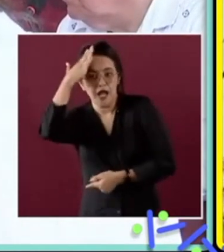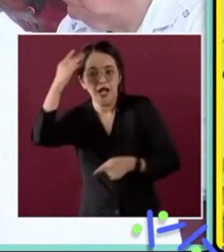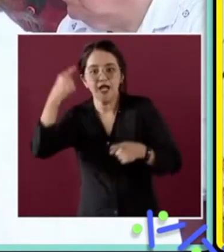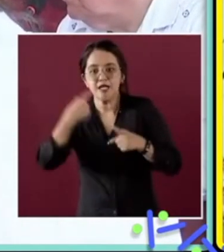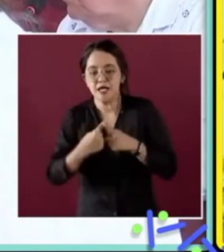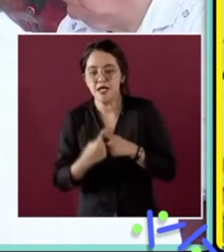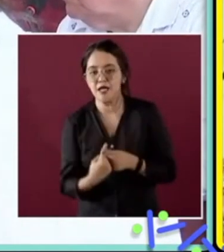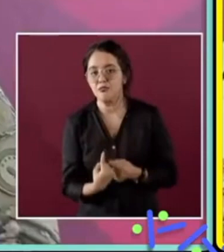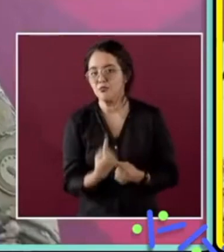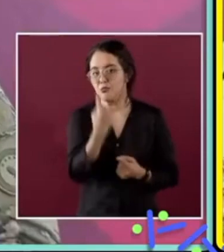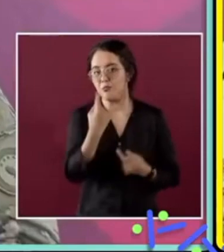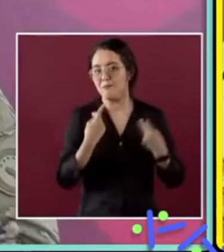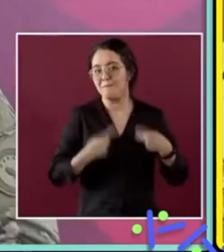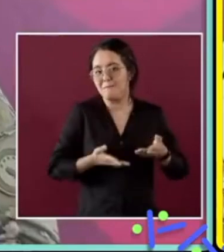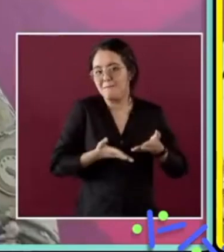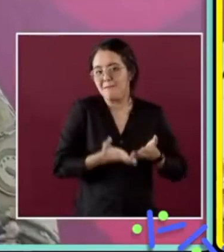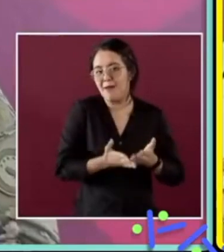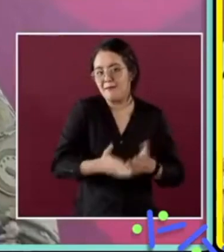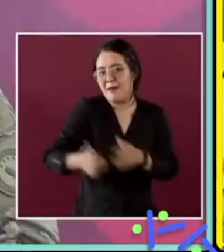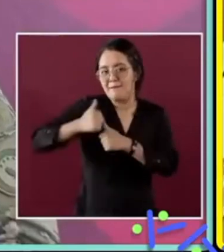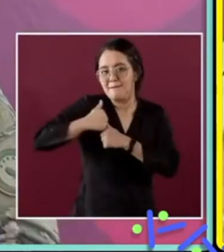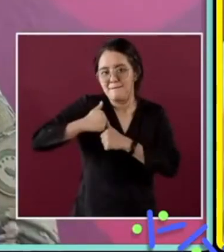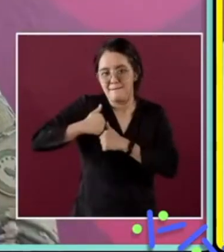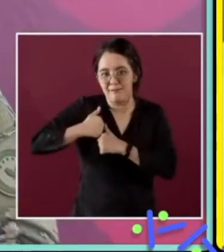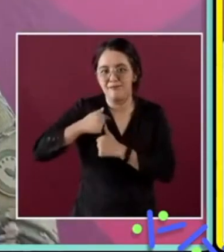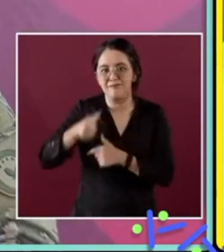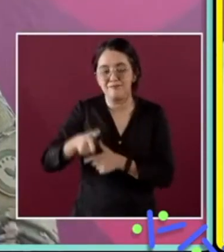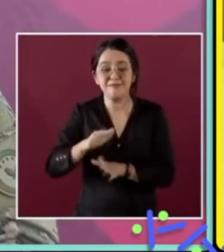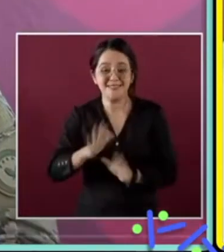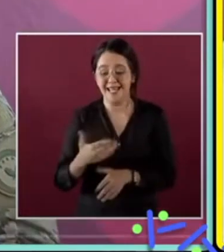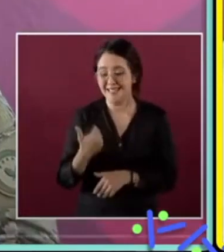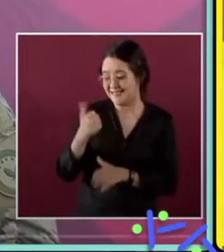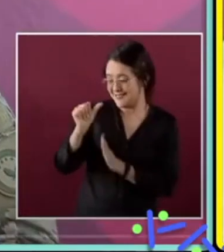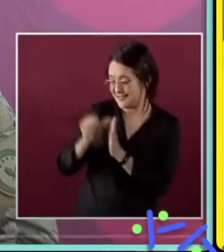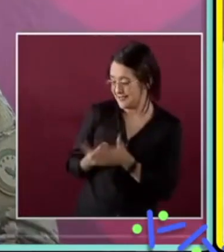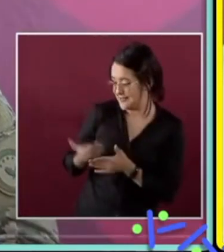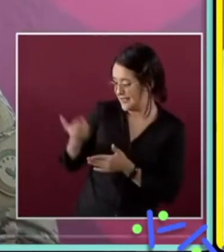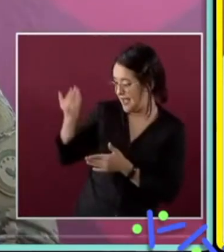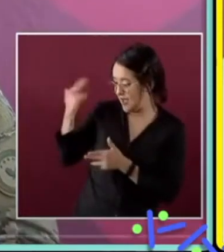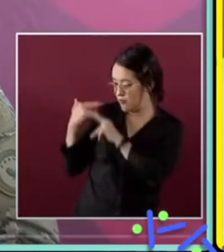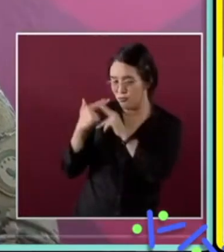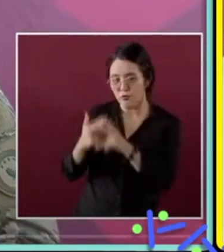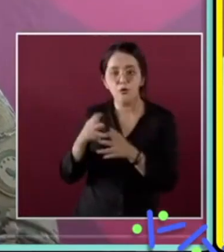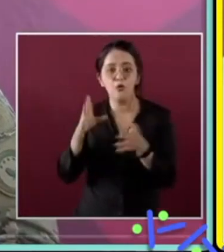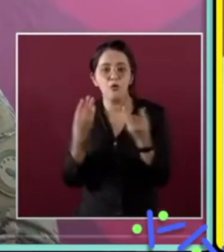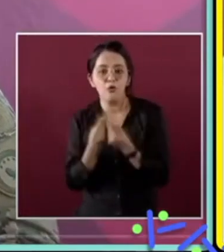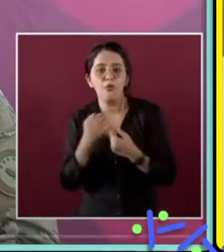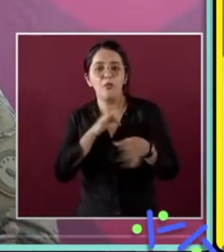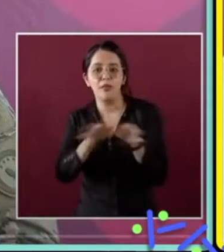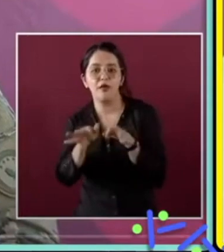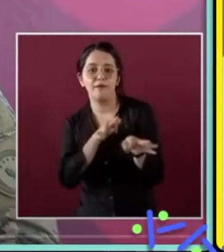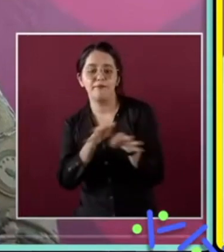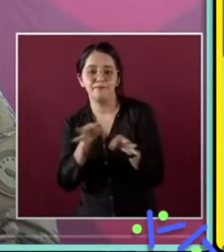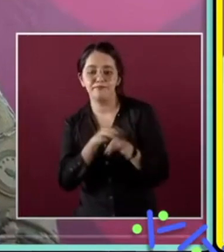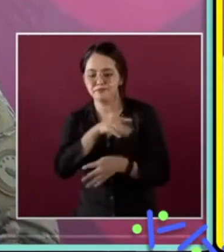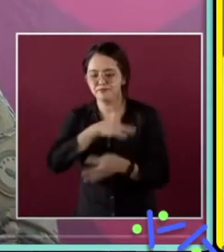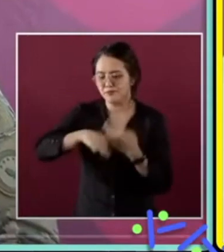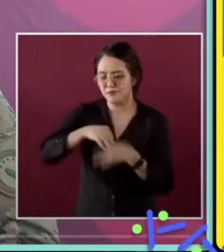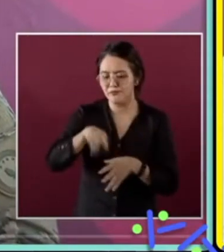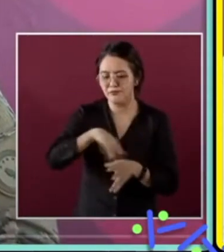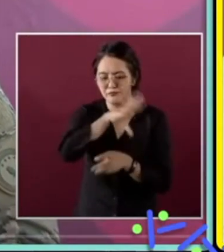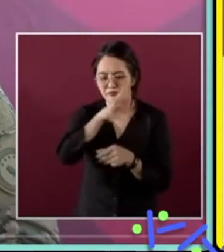almirante ahí, que de hecho tenemos ya más de 6 meses trabajando junto con todo el personal que integra